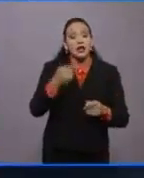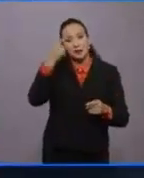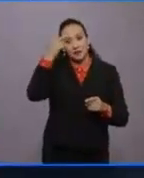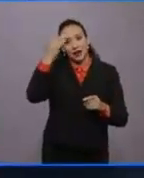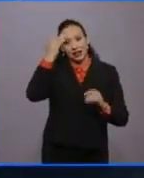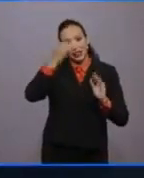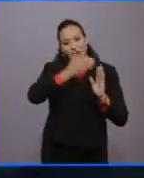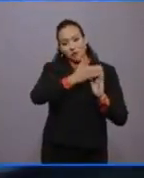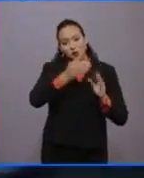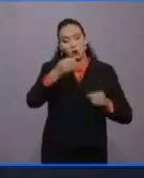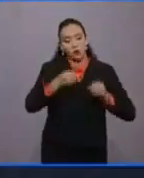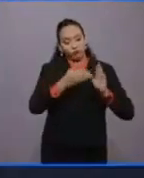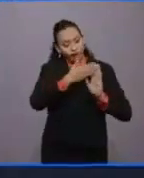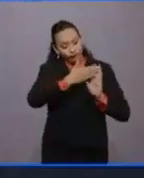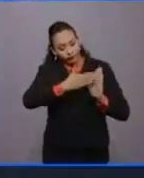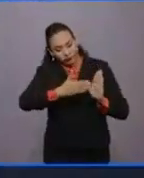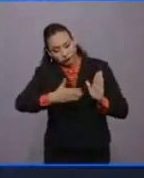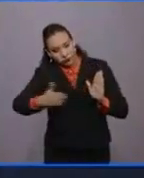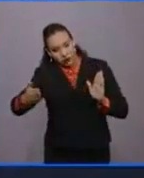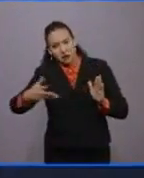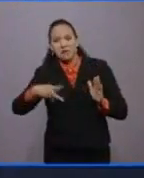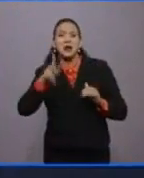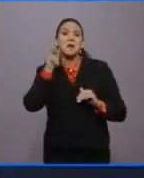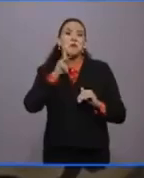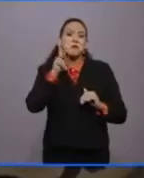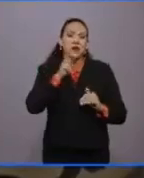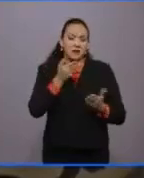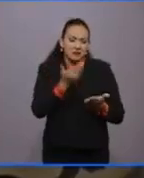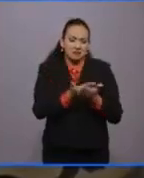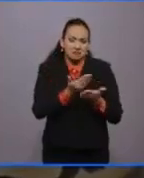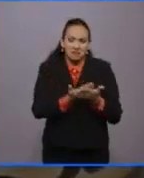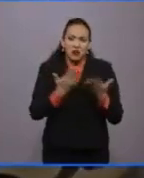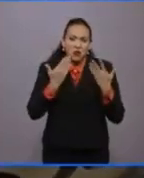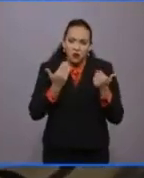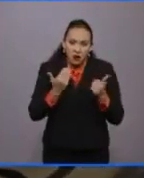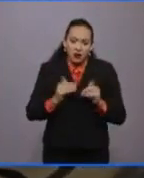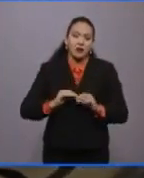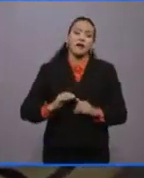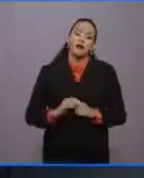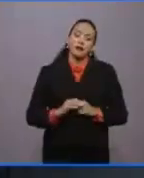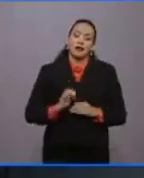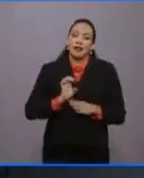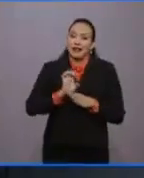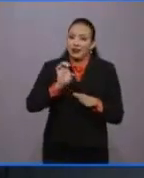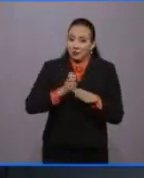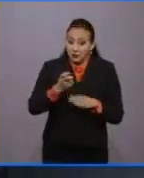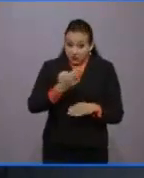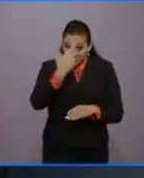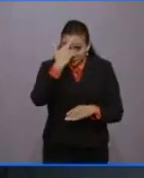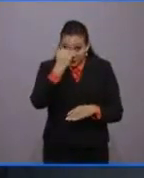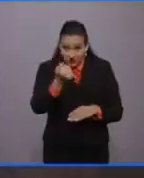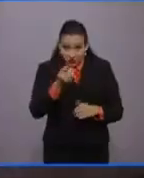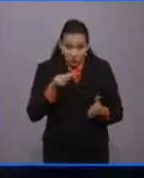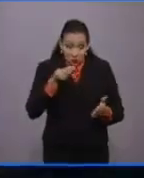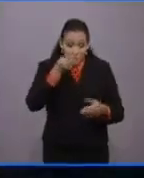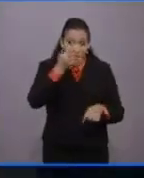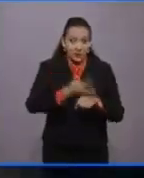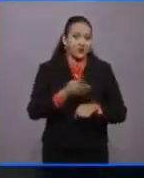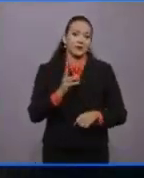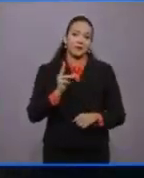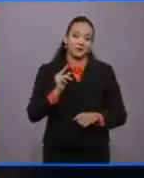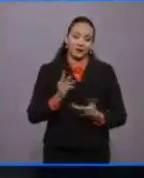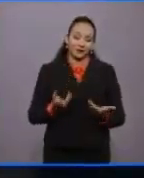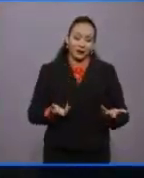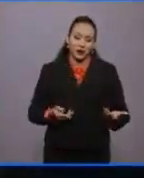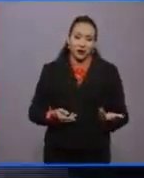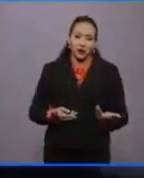del juicio. Pero en caso de que no existan pruebas en autos que evidencien esta conducta, no se justifica la imposición de la sanción, pues